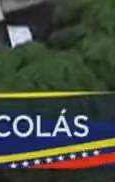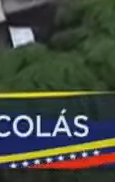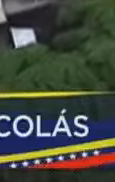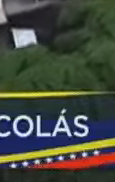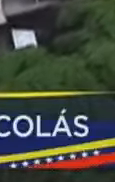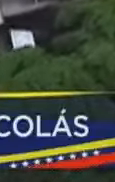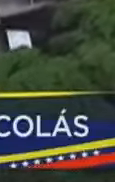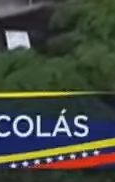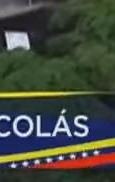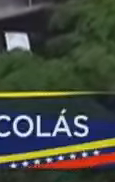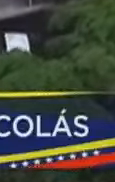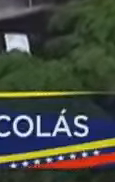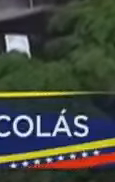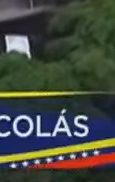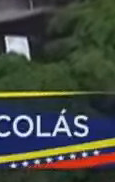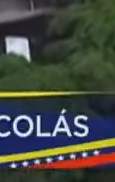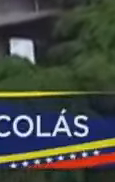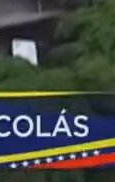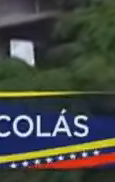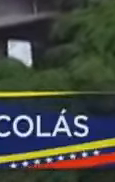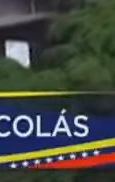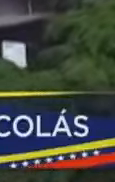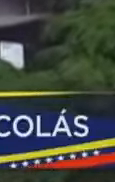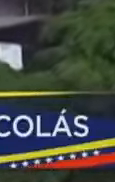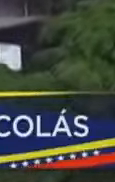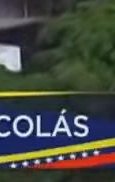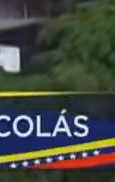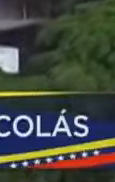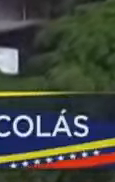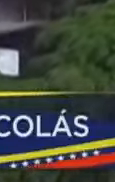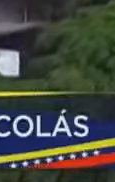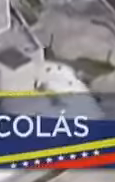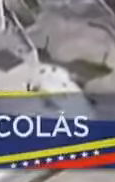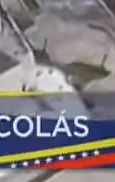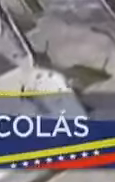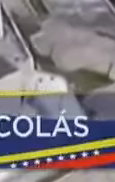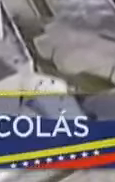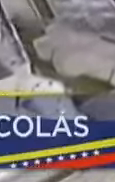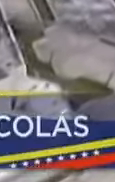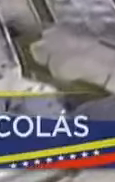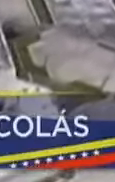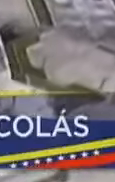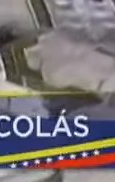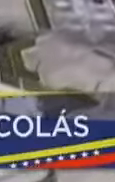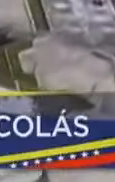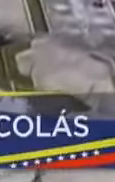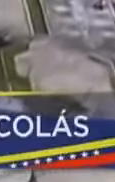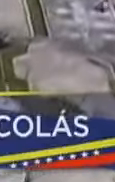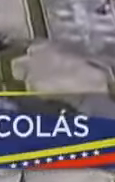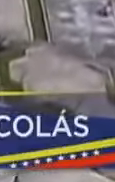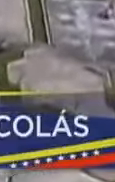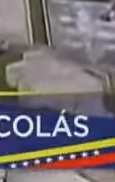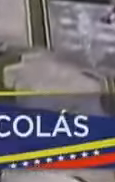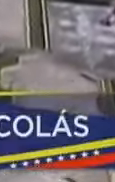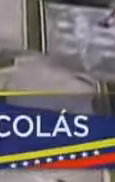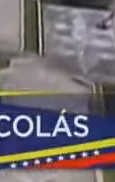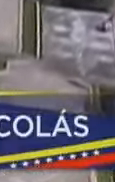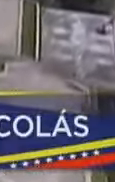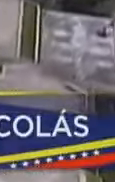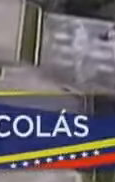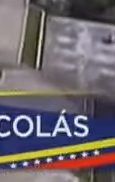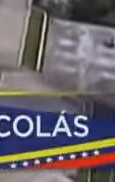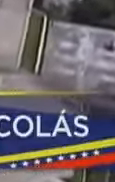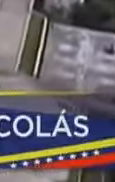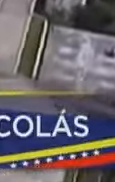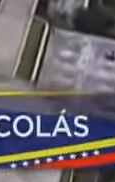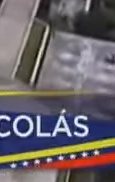Ya ingresa acá a la sala Ríos Reina del Teatro Teresa Carreño el jefe de Estado Nicolás Maduro Moros. Nicolás Maduro Moros,